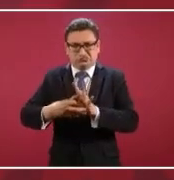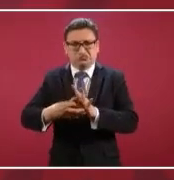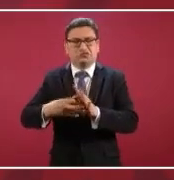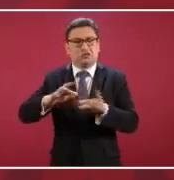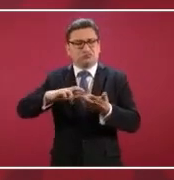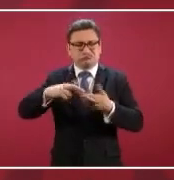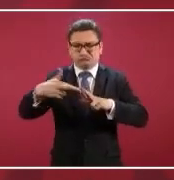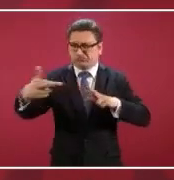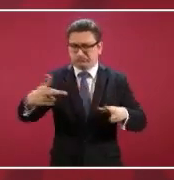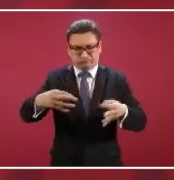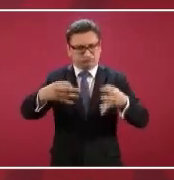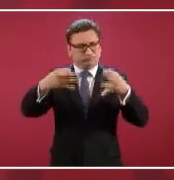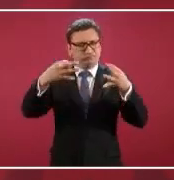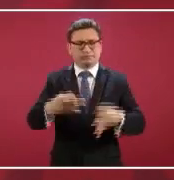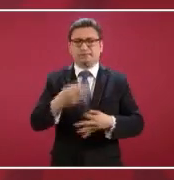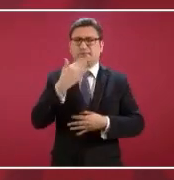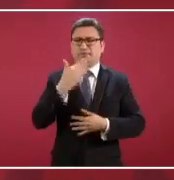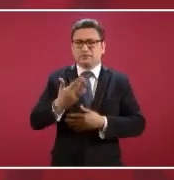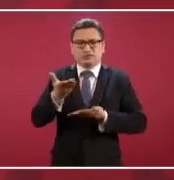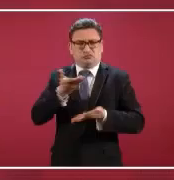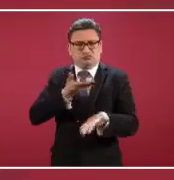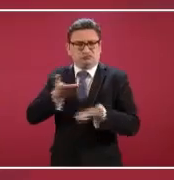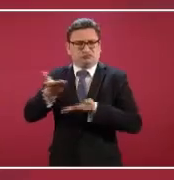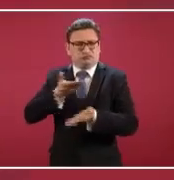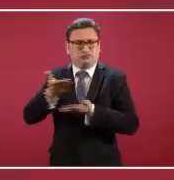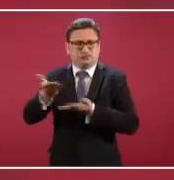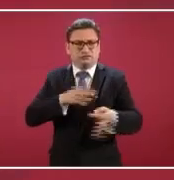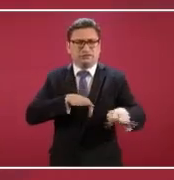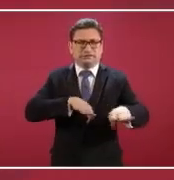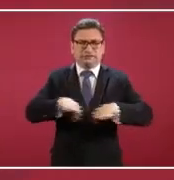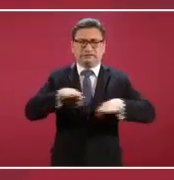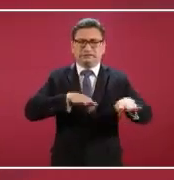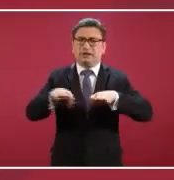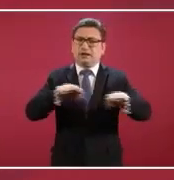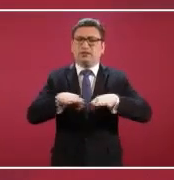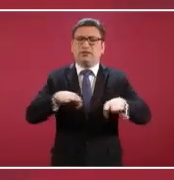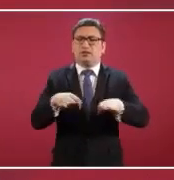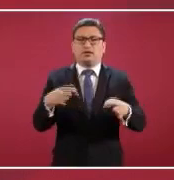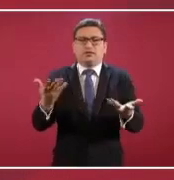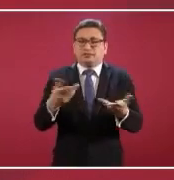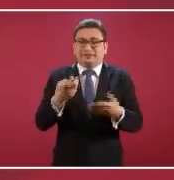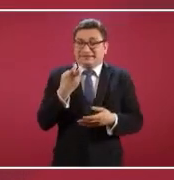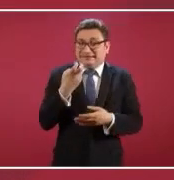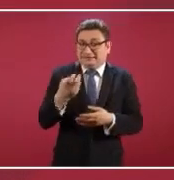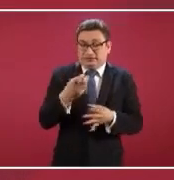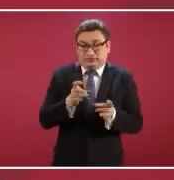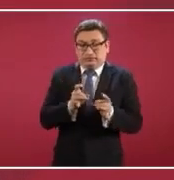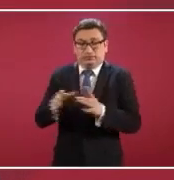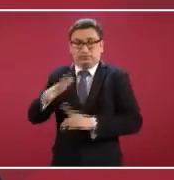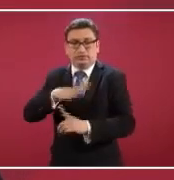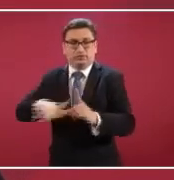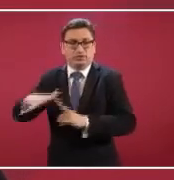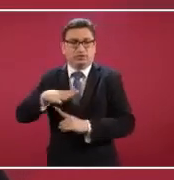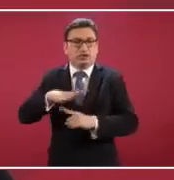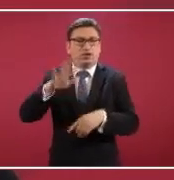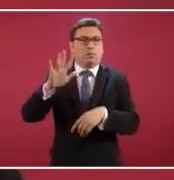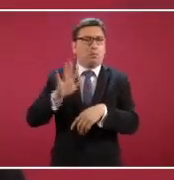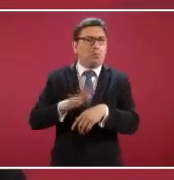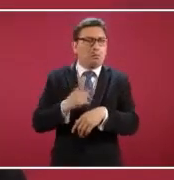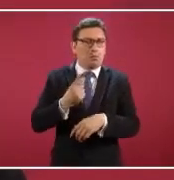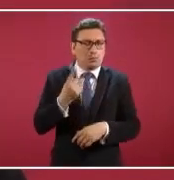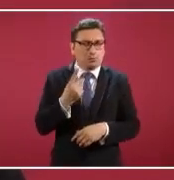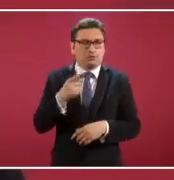ejemplar cooperación entre ambos países, en un caso en el que está involucrada una comunidad